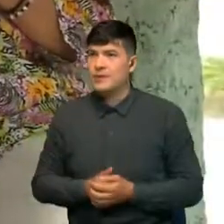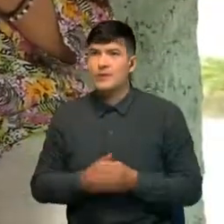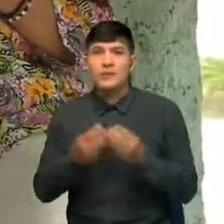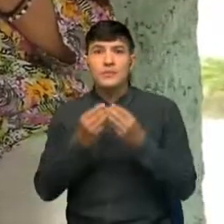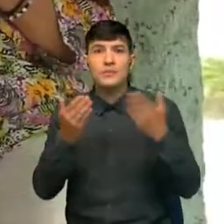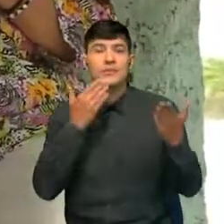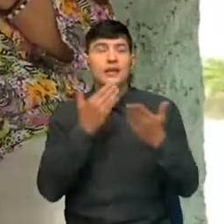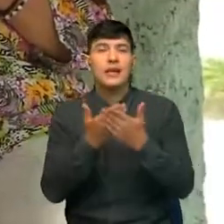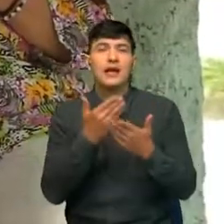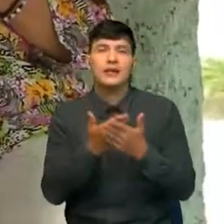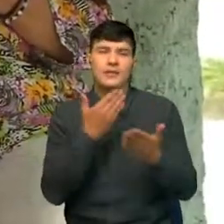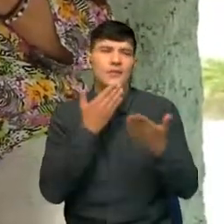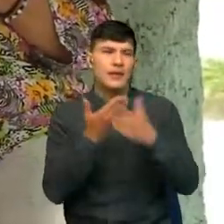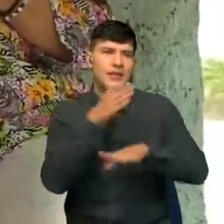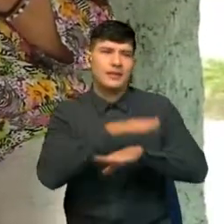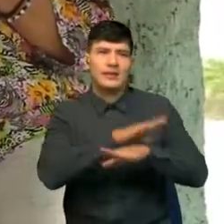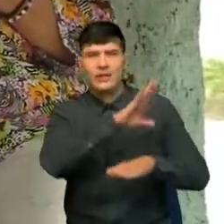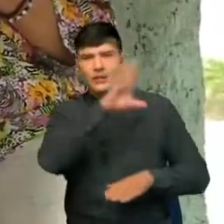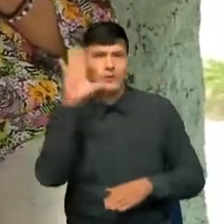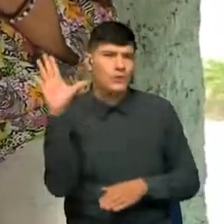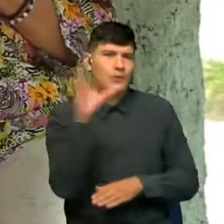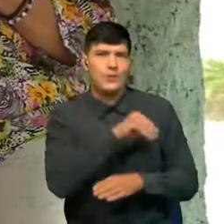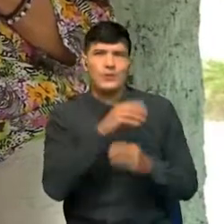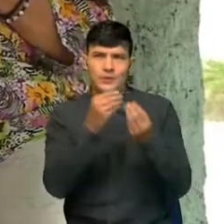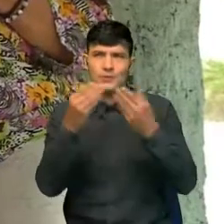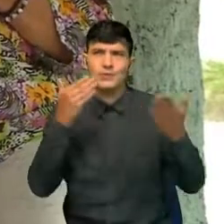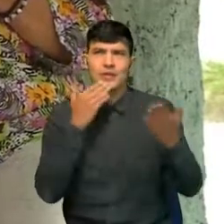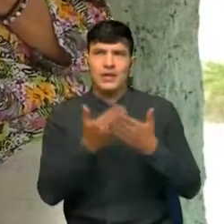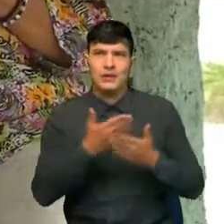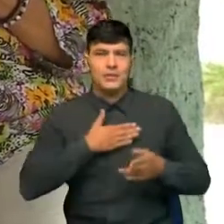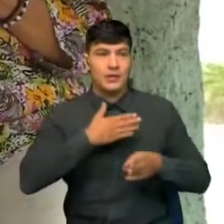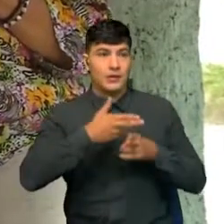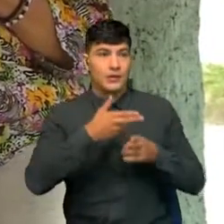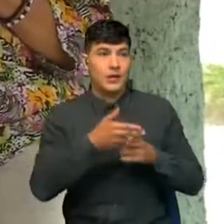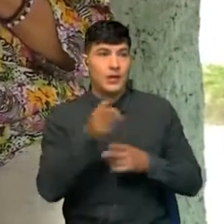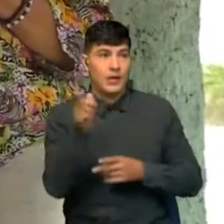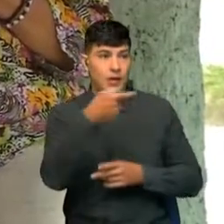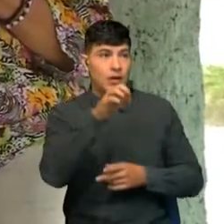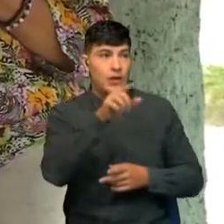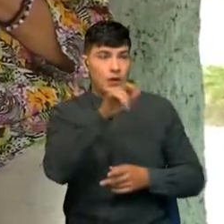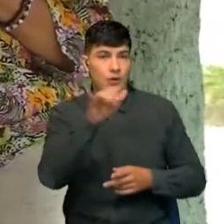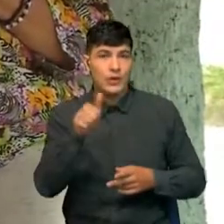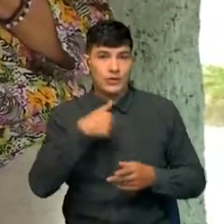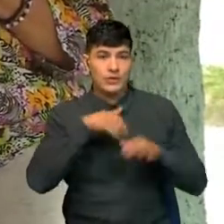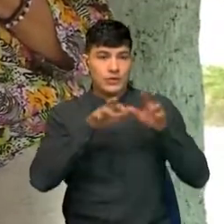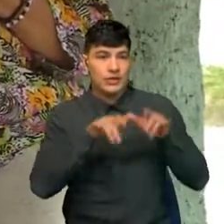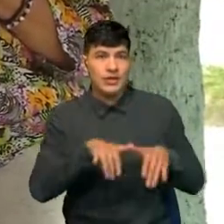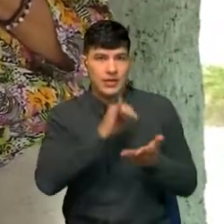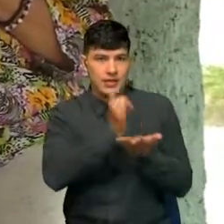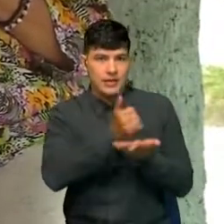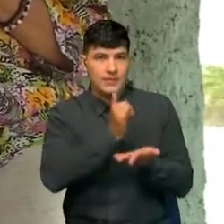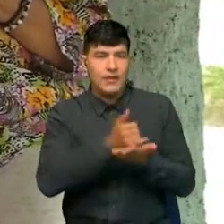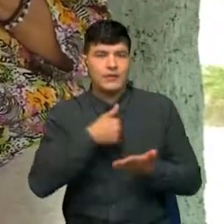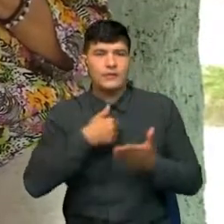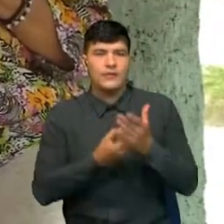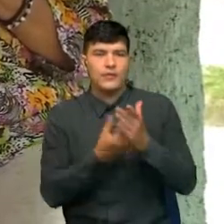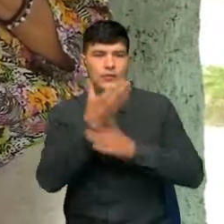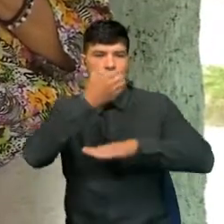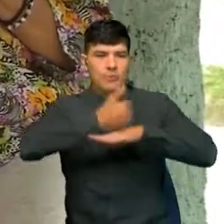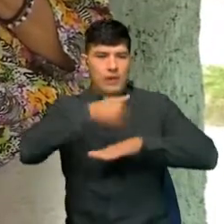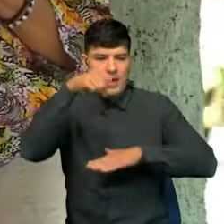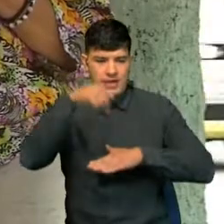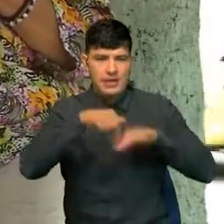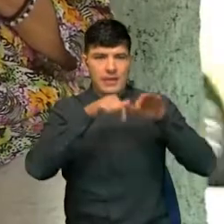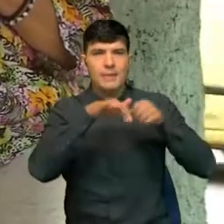para todos. Tengan un feliz día. Muchísimas gracias. Mi nombre es Gloria Amparo Porras, secretaria de la Junta de Acción Comunal. Es fundadora de aquí del